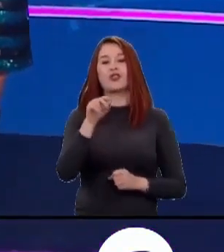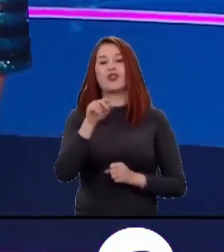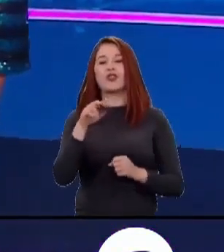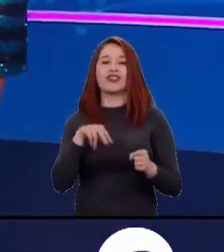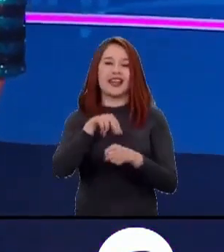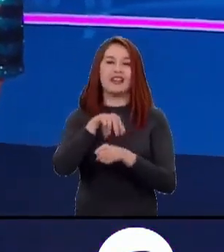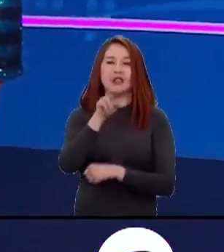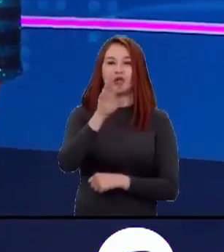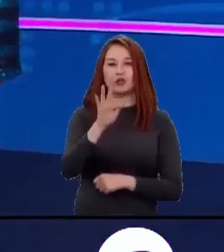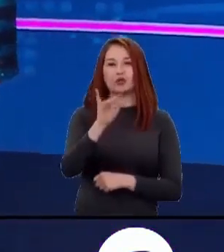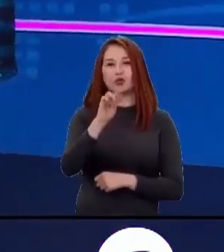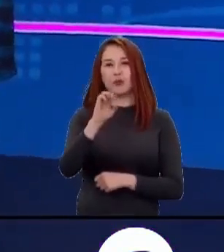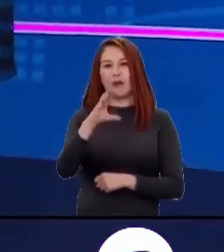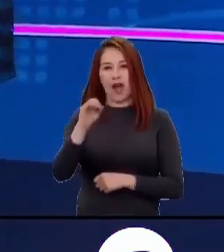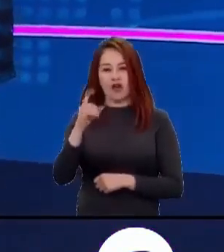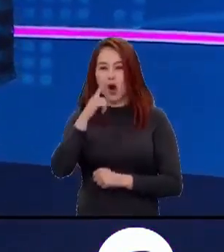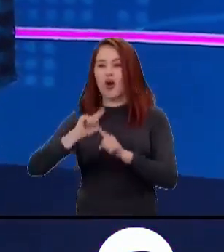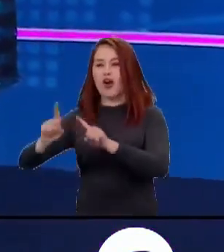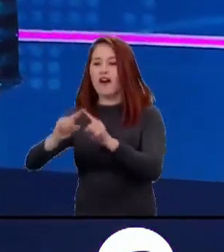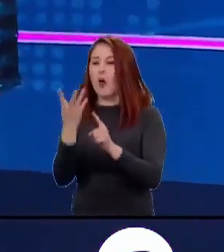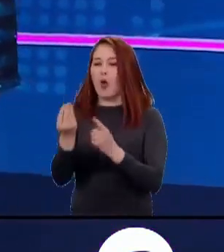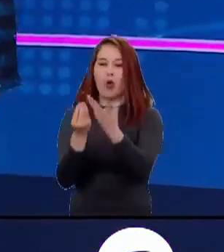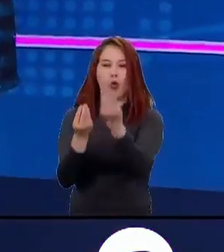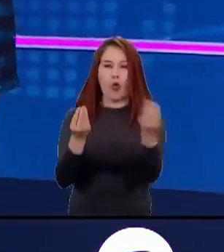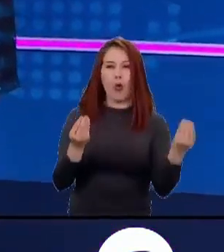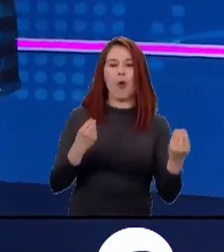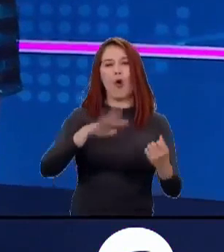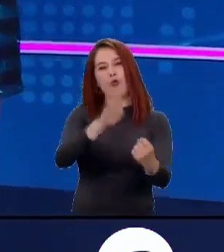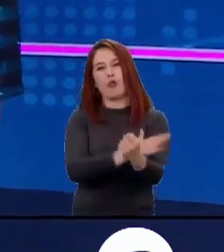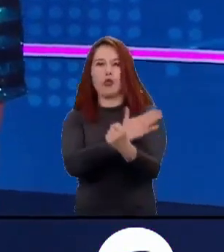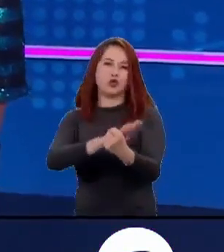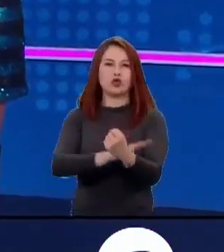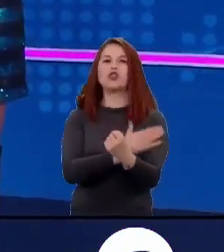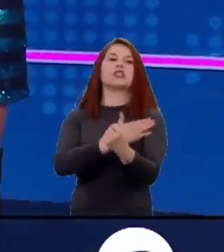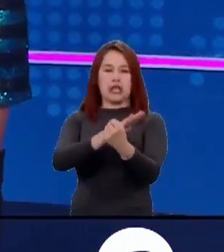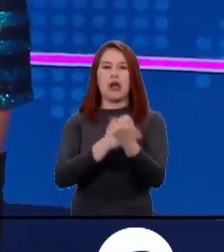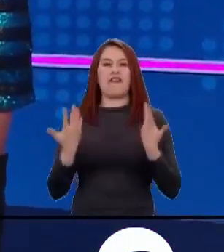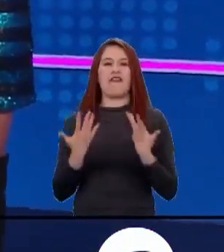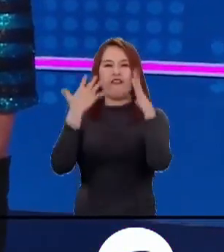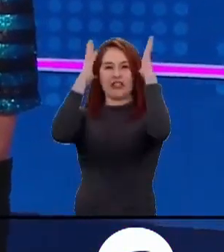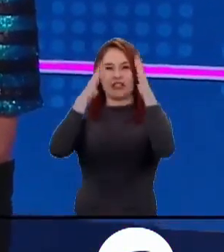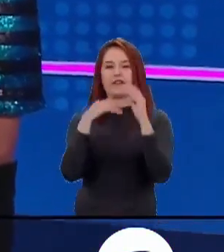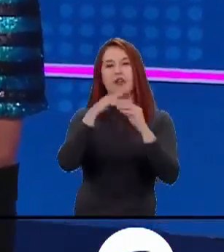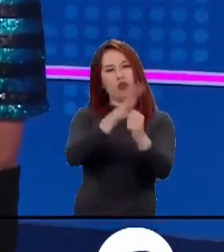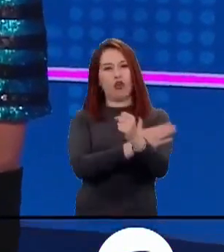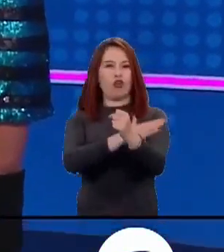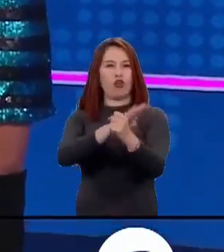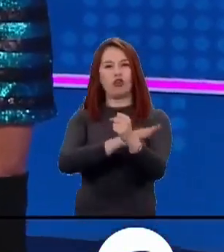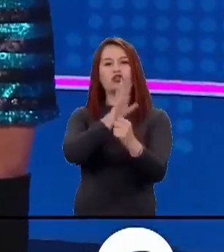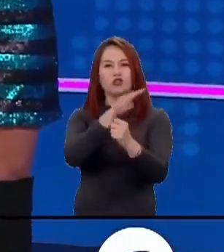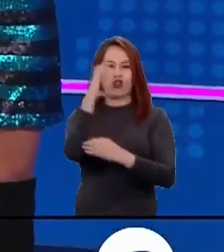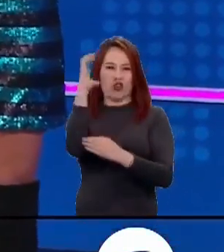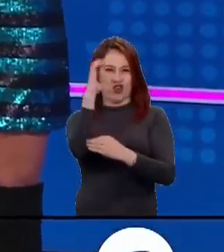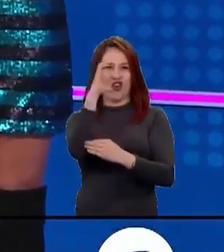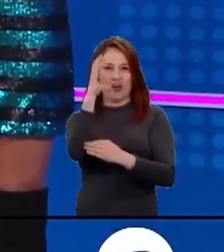regiones apartadas para presentar sus propuestas ante representantes del reconocido Festival de Colombia. Angie Jiménez viajó